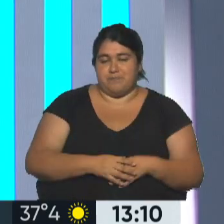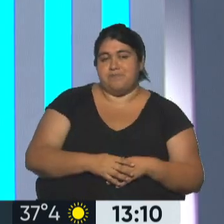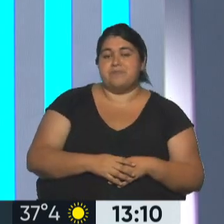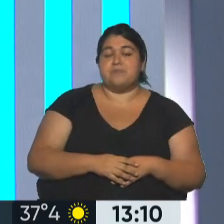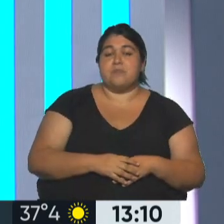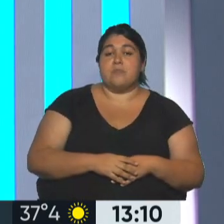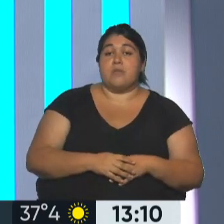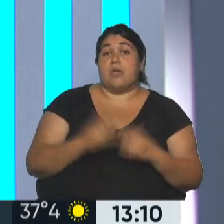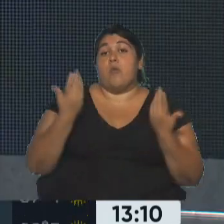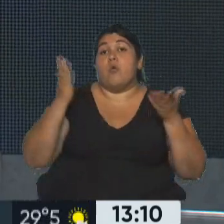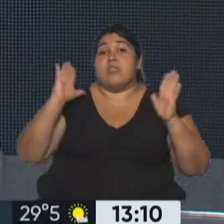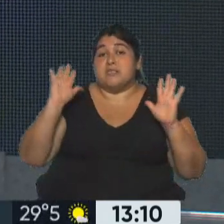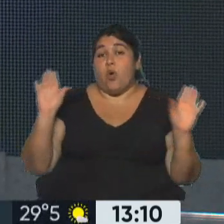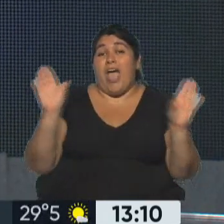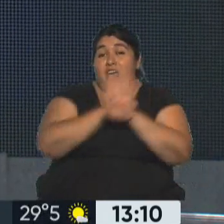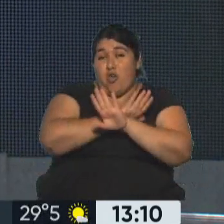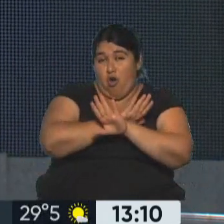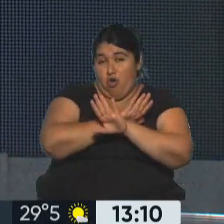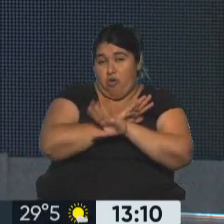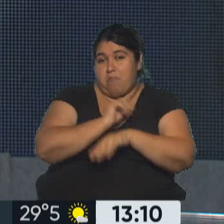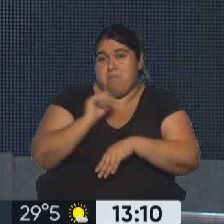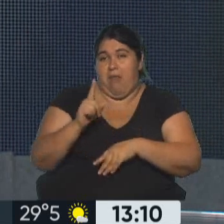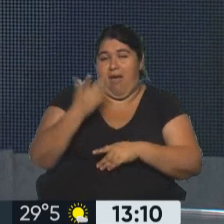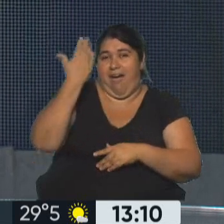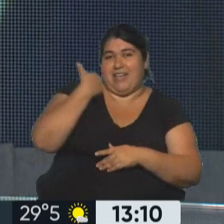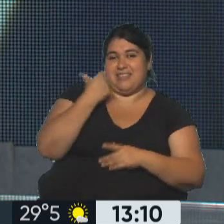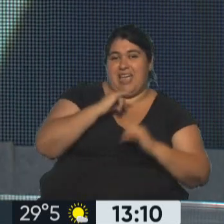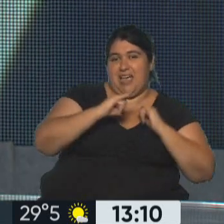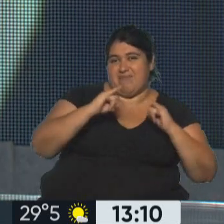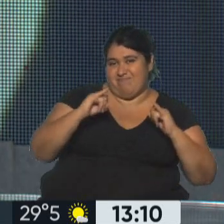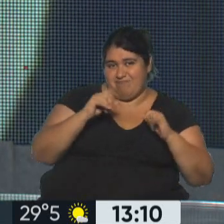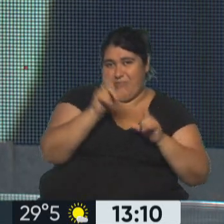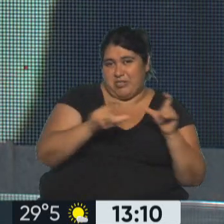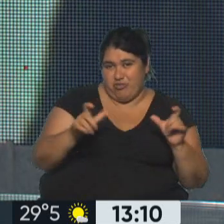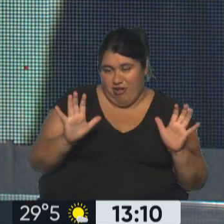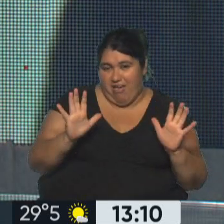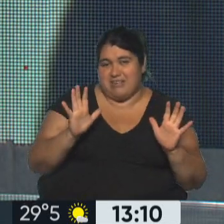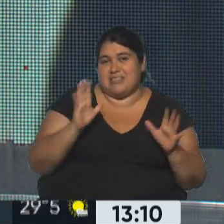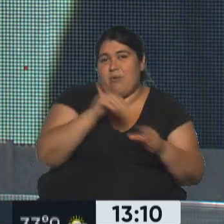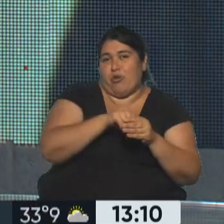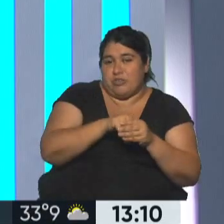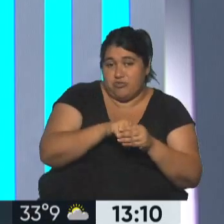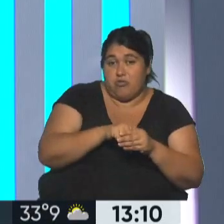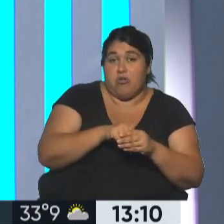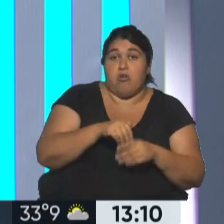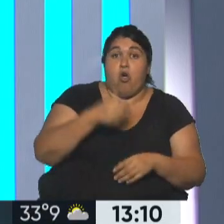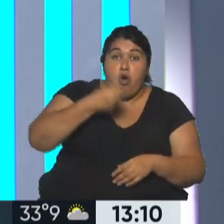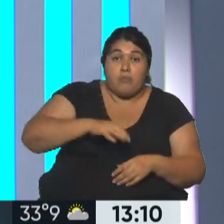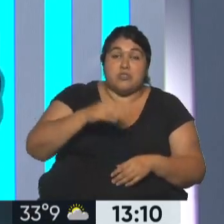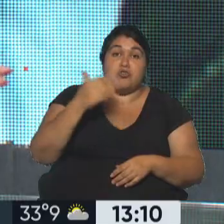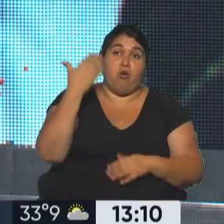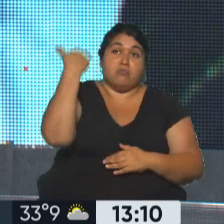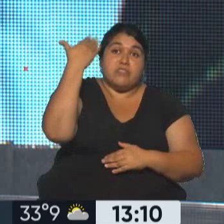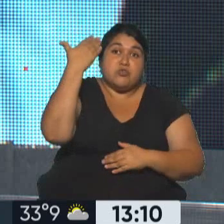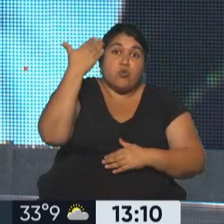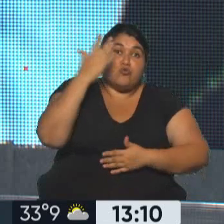haber sido un error quizás para su electorado, ¿no? Que le cuestionó y por eso lo preguntaba, tal cual. Empezó con un discurso, pero ahora tiene otro. A la vieja